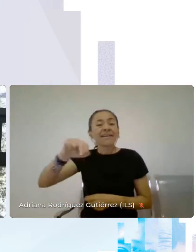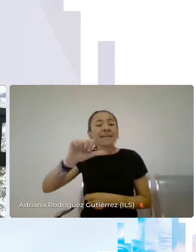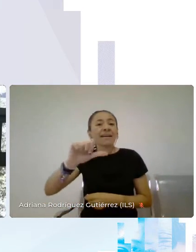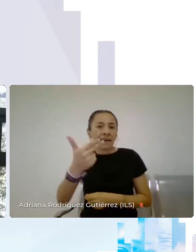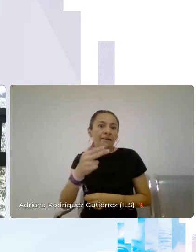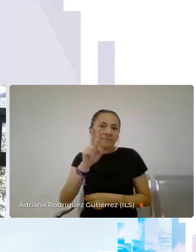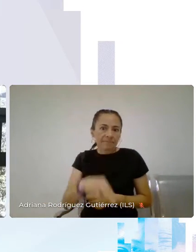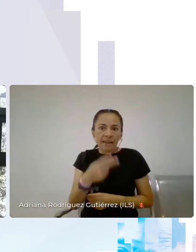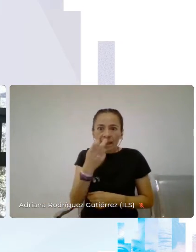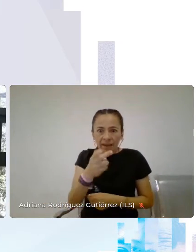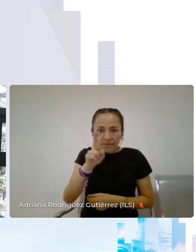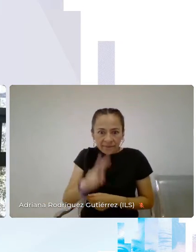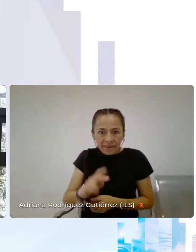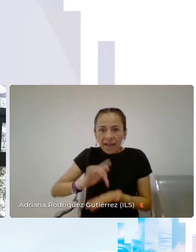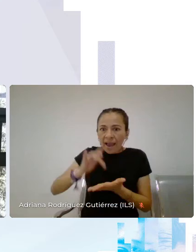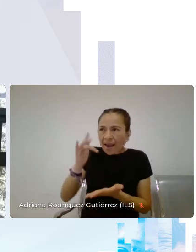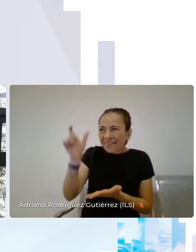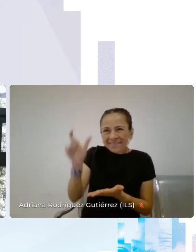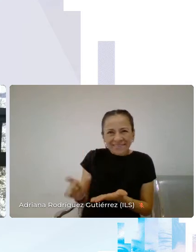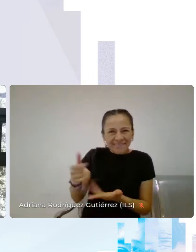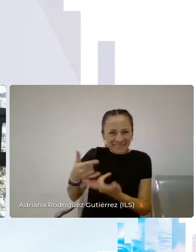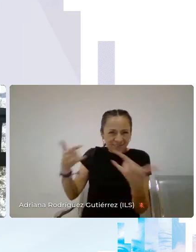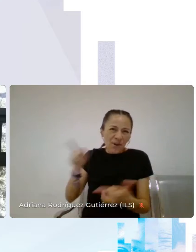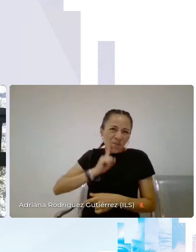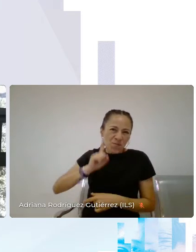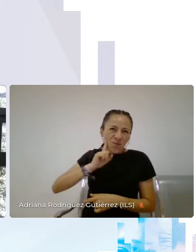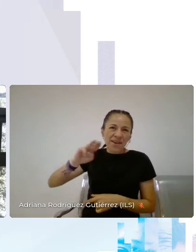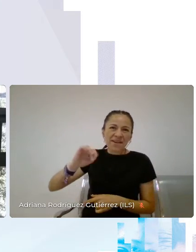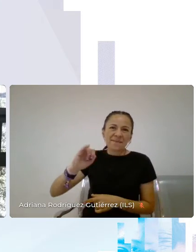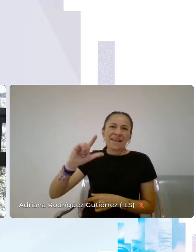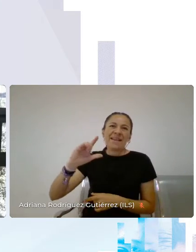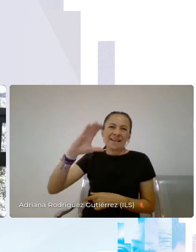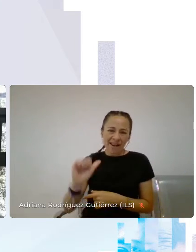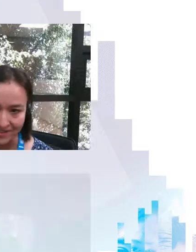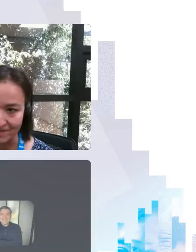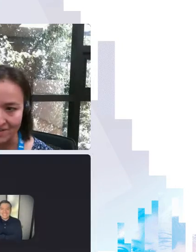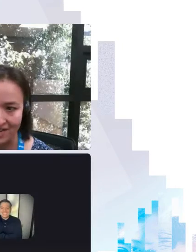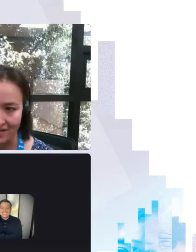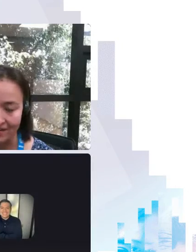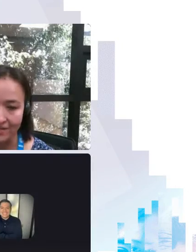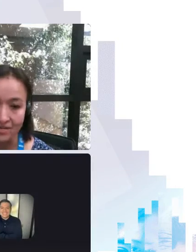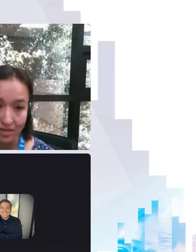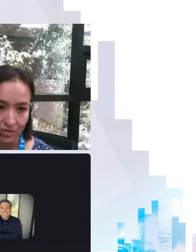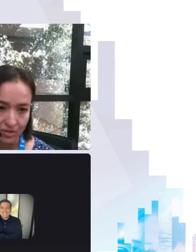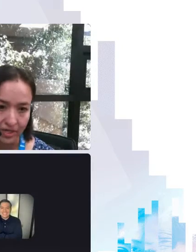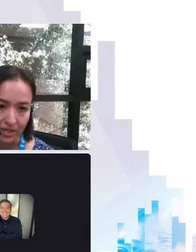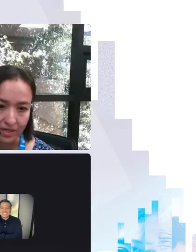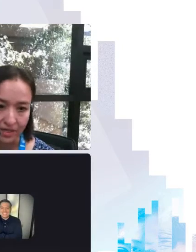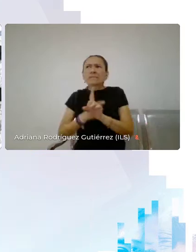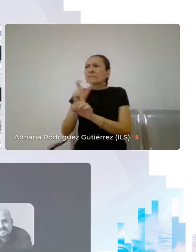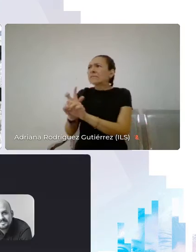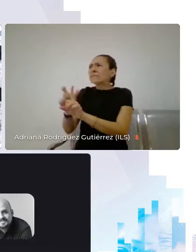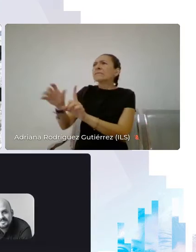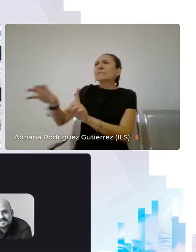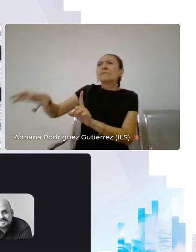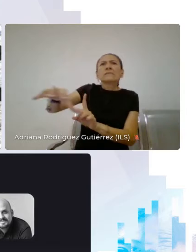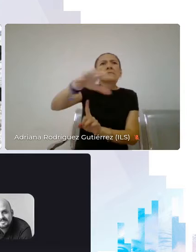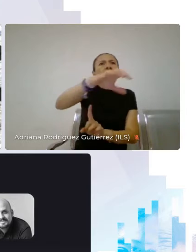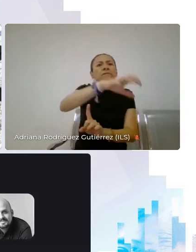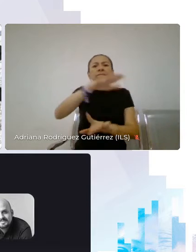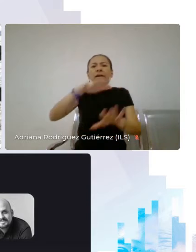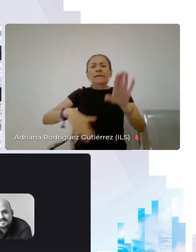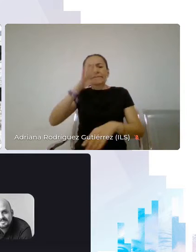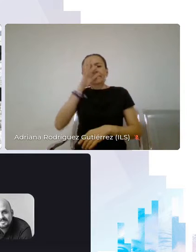Milka, pues todas estas intersecciones que la van dejando fuera del mercado, ¿no?, laboral, y qué bueno que estén haciendo esta acción